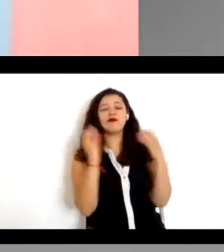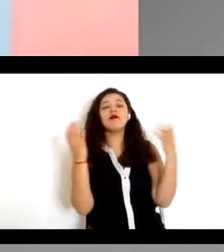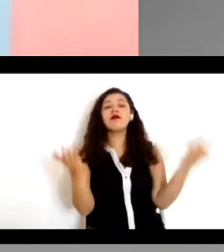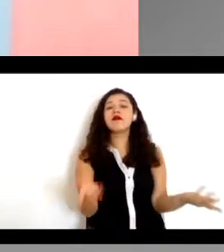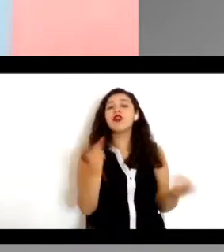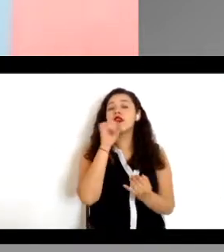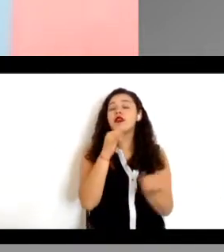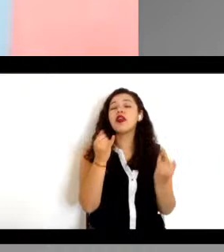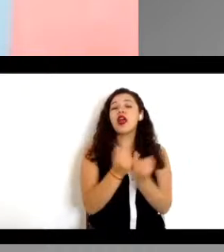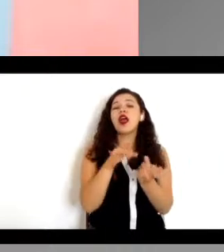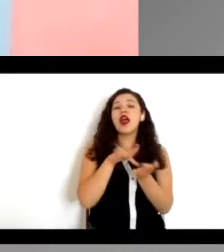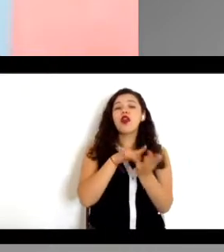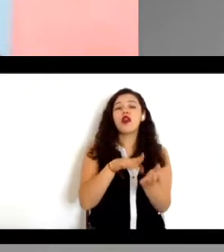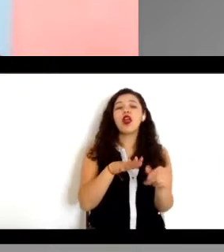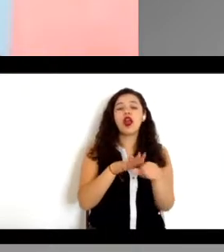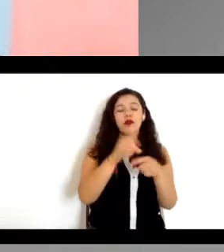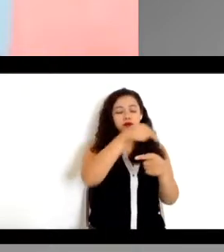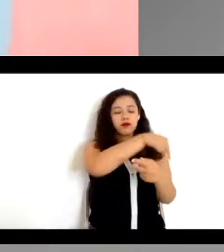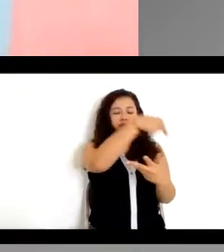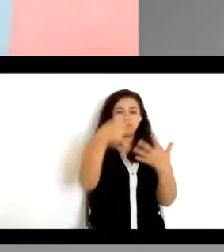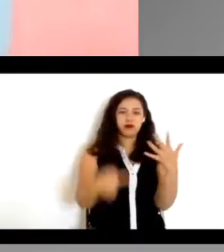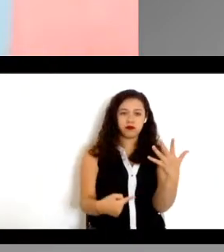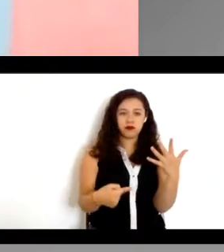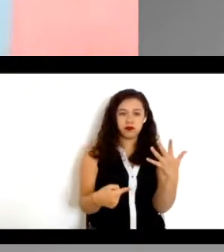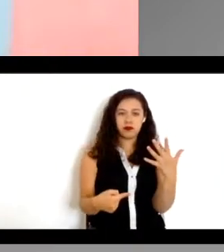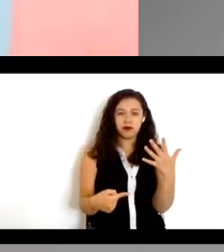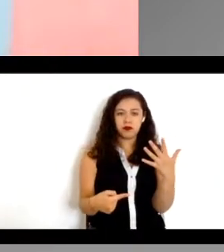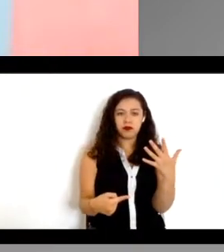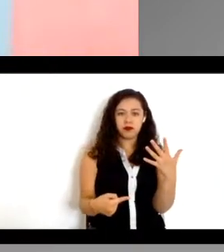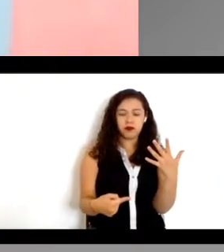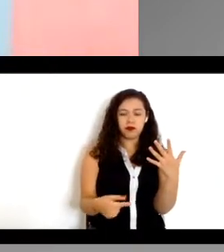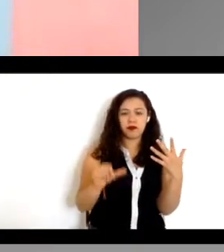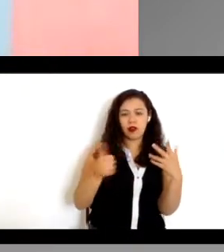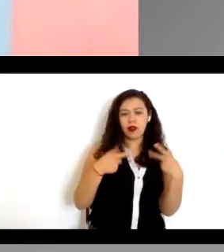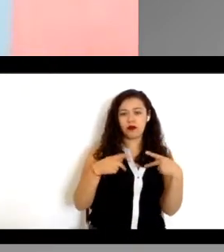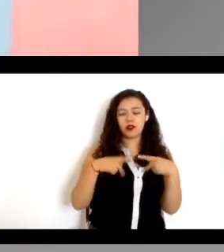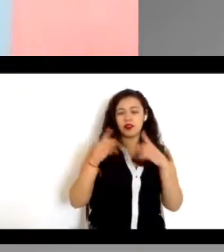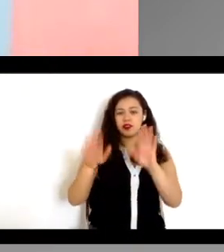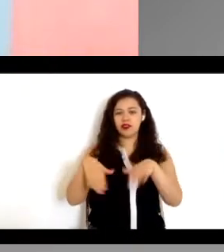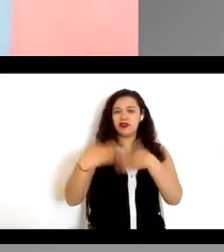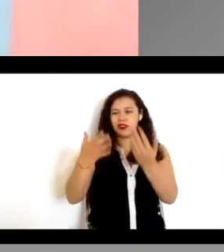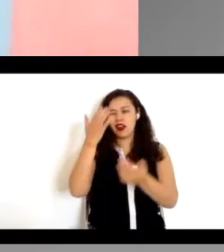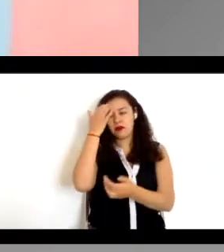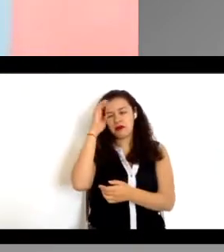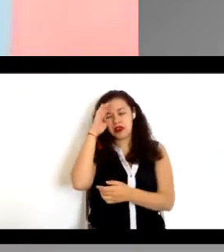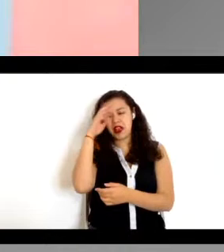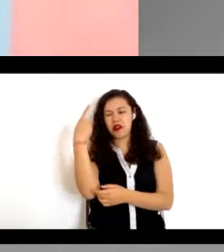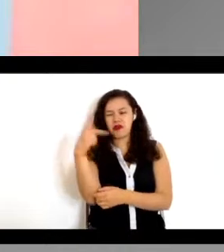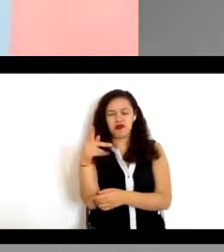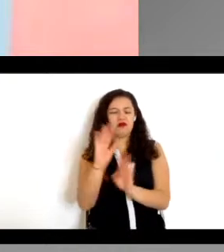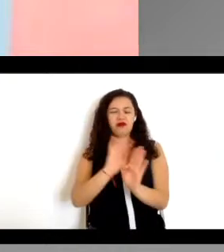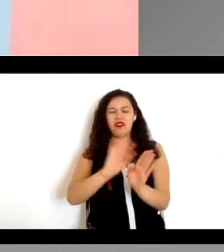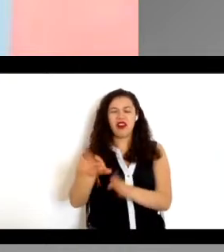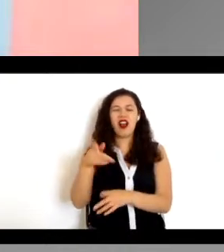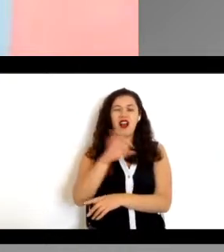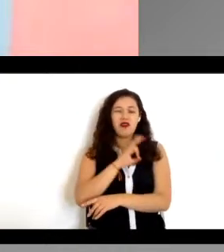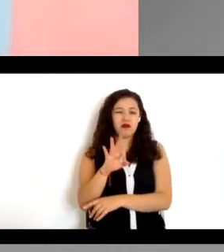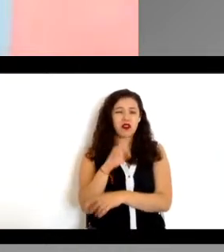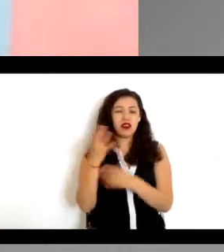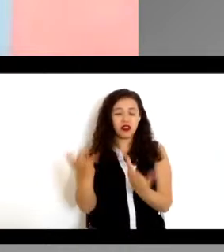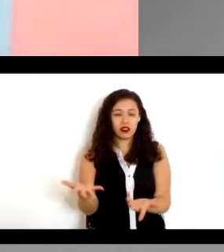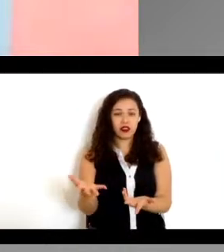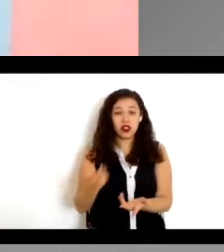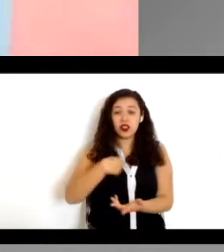de ayuda que puede generar el dejar de pensar por el otro, el dejar hasta dónde puede o no hacerlo. Demos las facilidades para